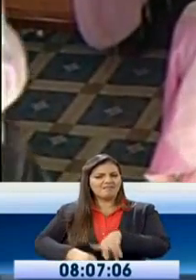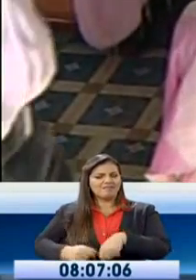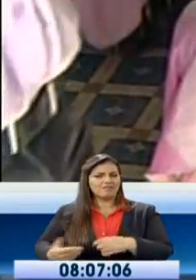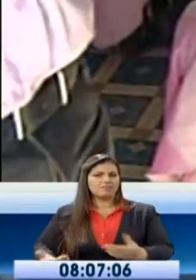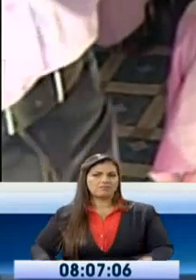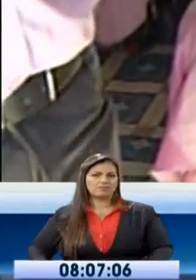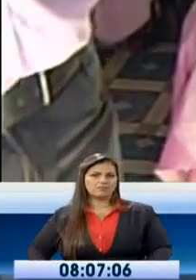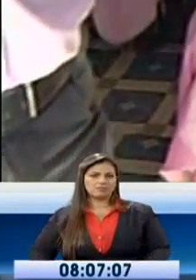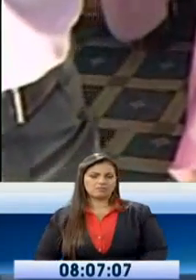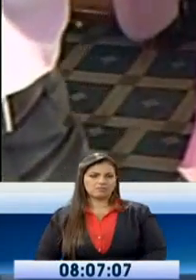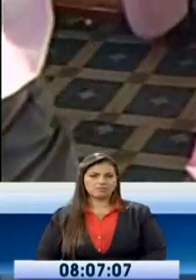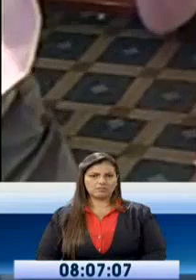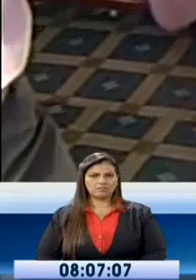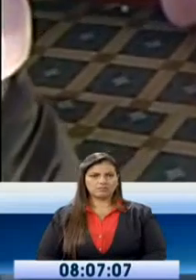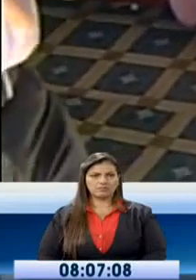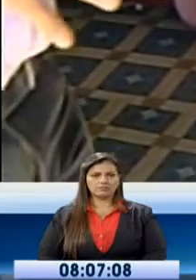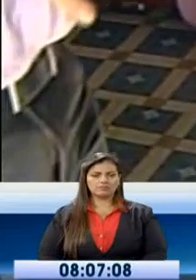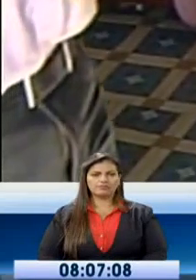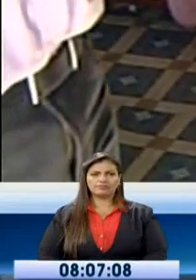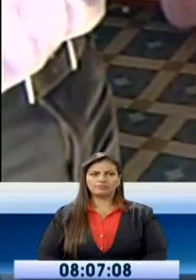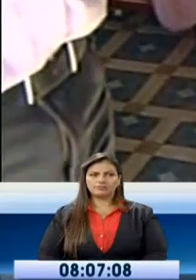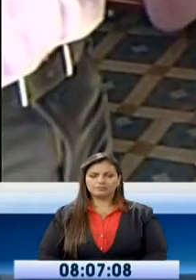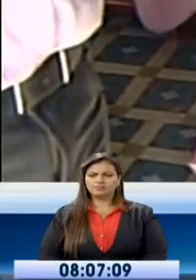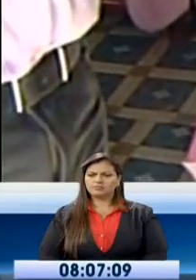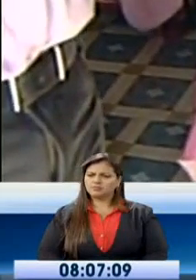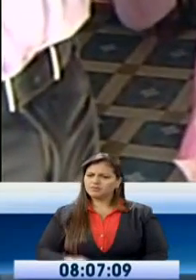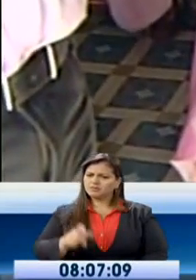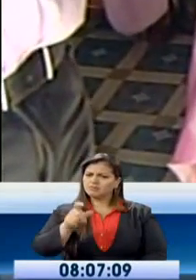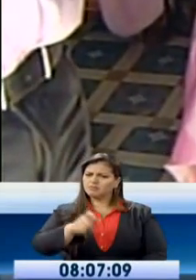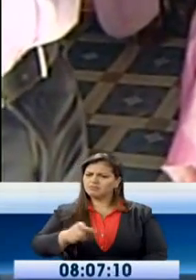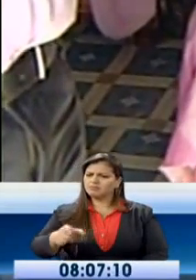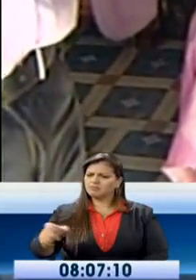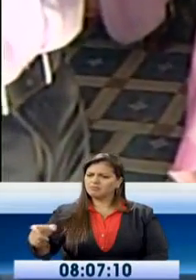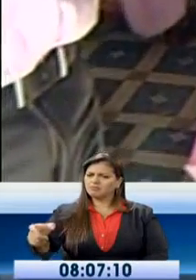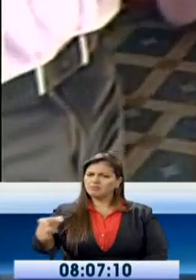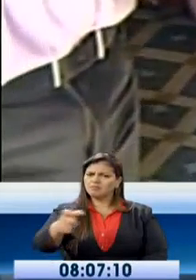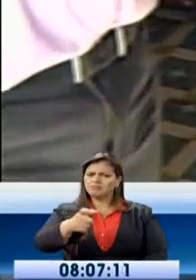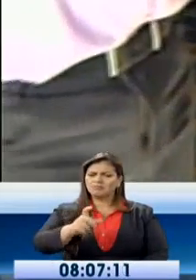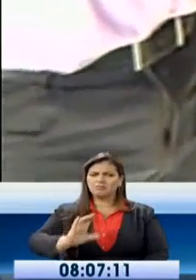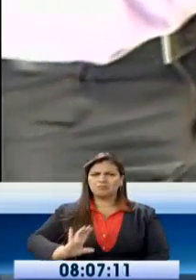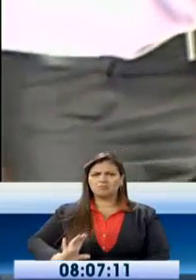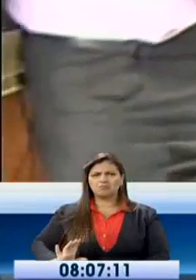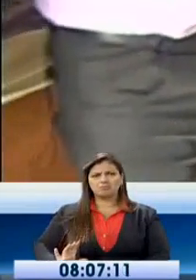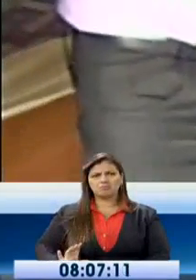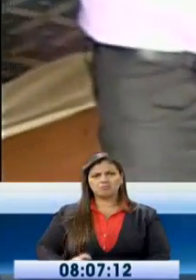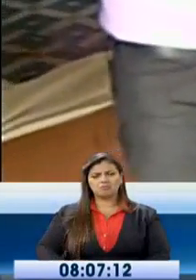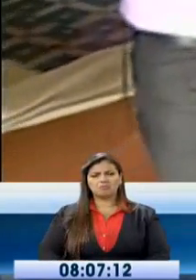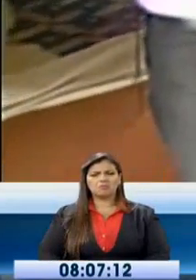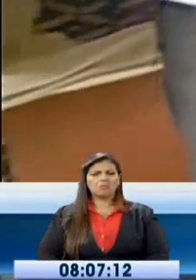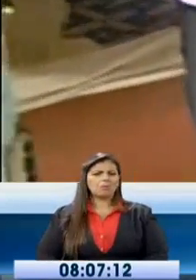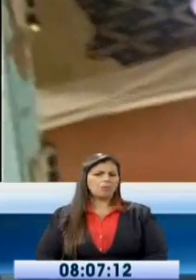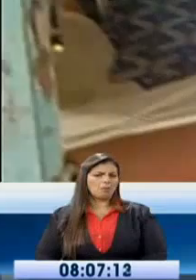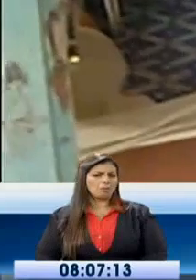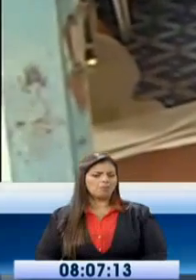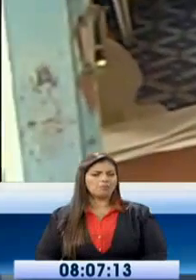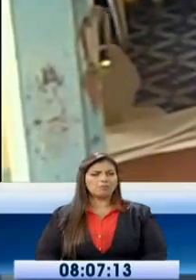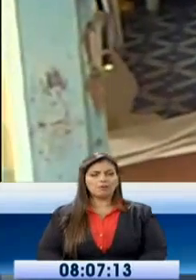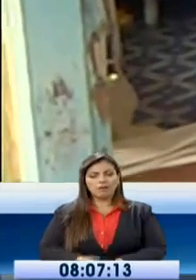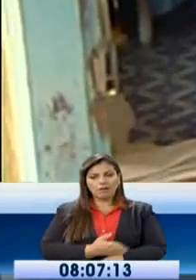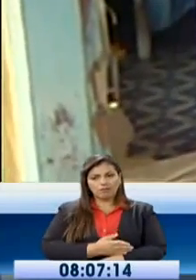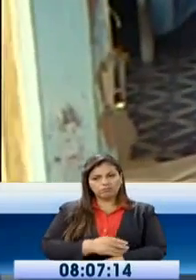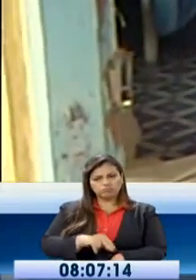a... Y sobre todo que vieron que vinieron más personas, porque aquí usted vive, pero vinieron visitas, podemos decirlo así. A lo mejor eso los alertó. Ya,